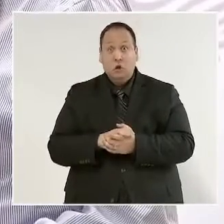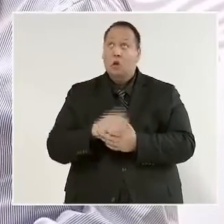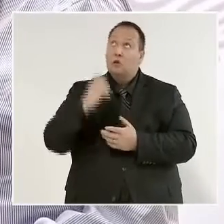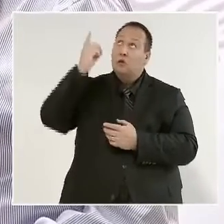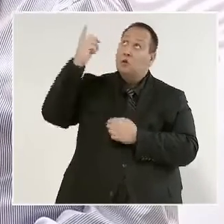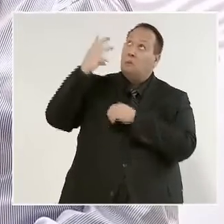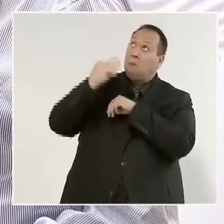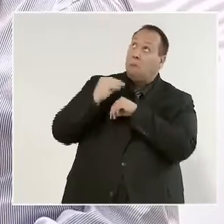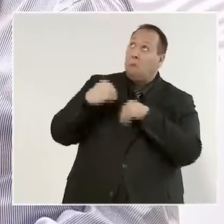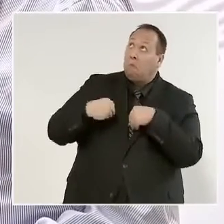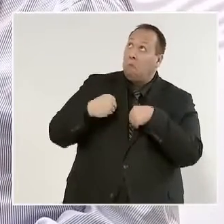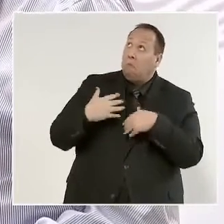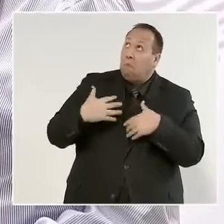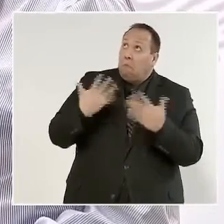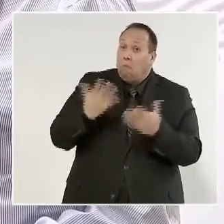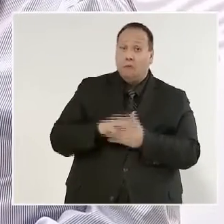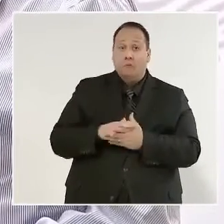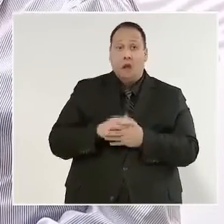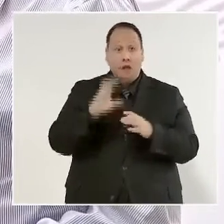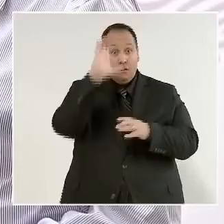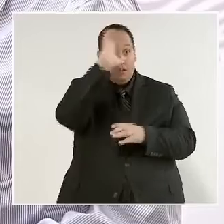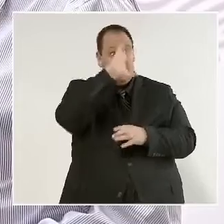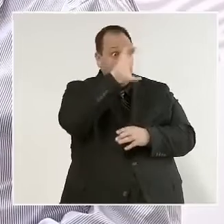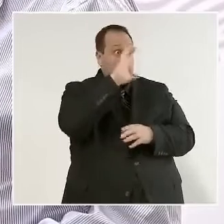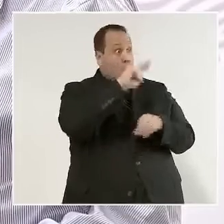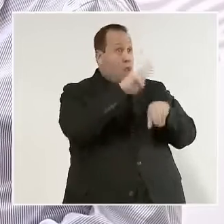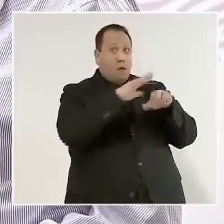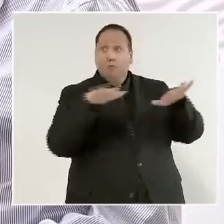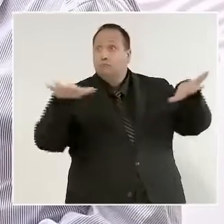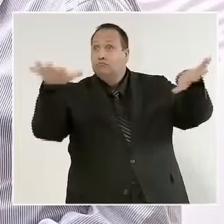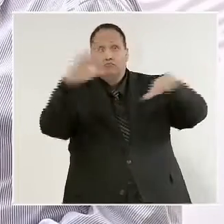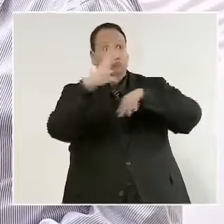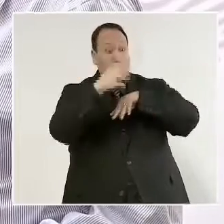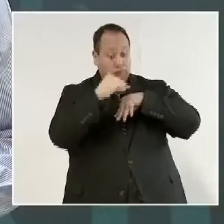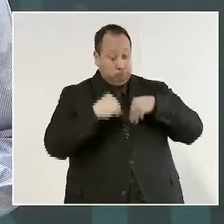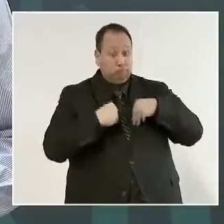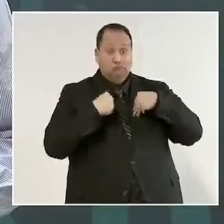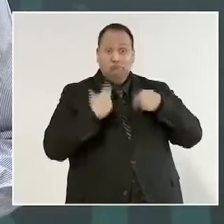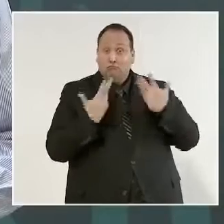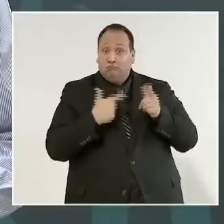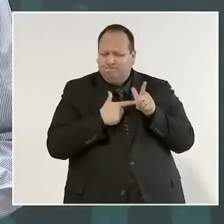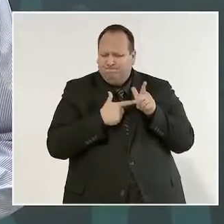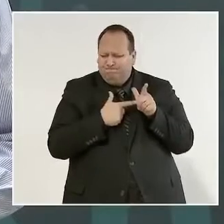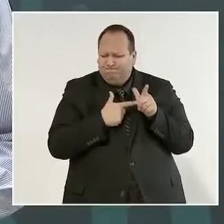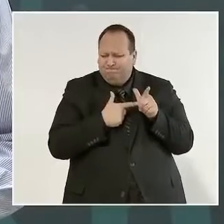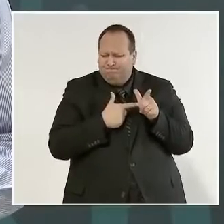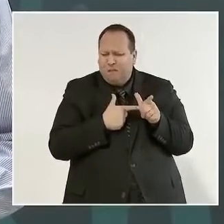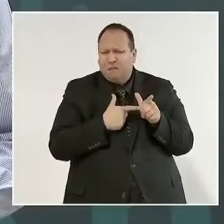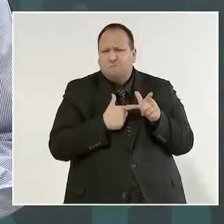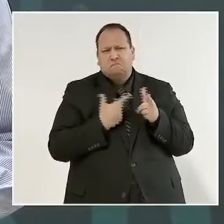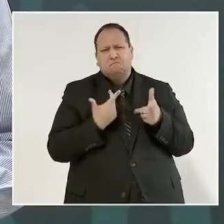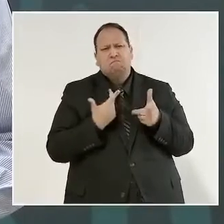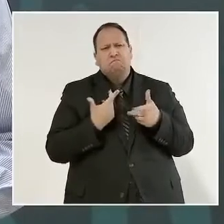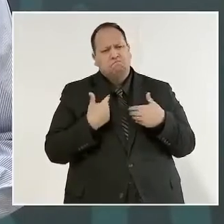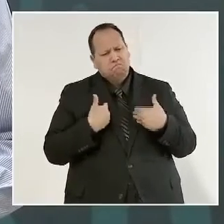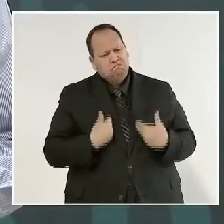creador, la ciencia, la naturaleza. Vamos a